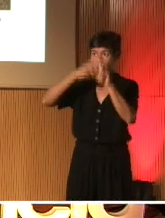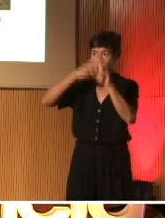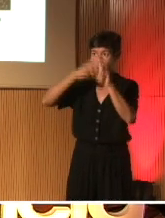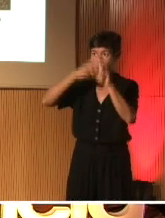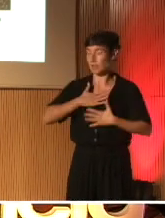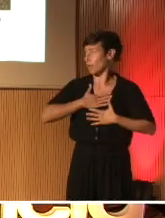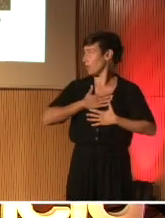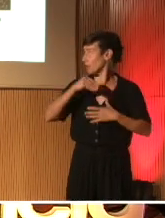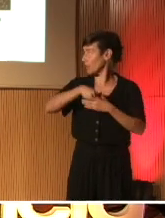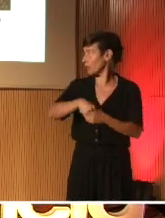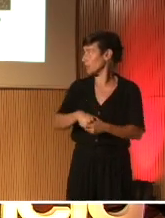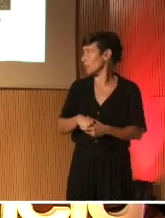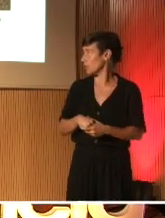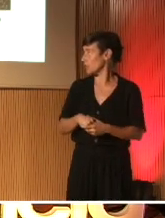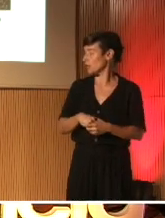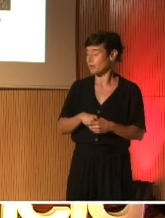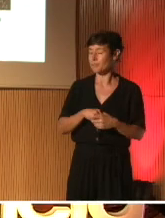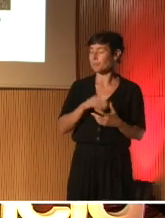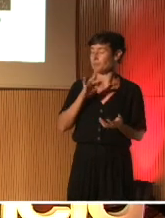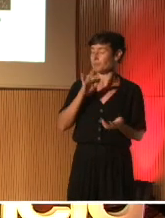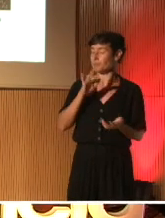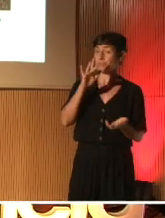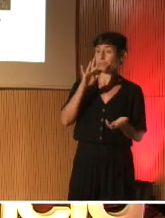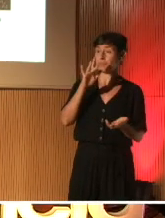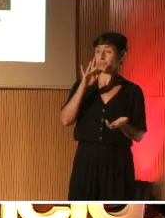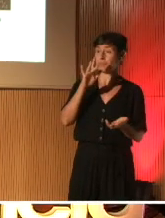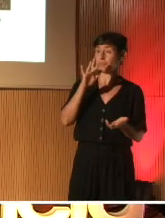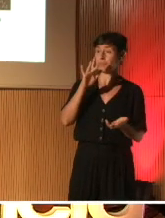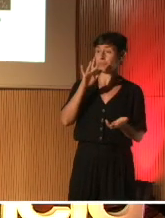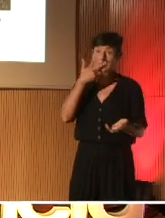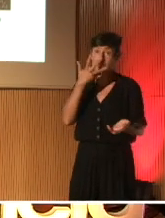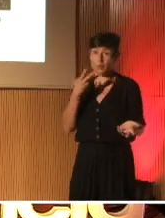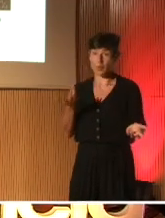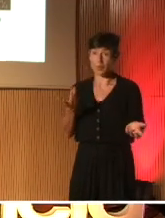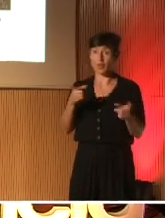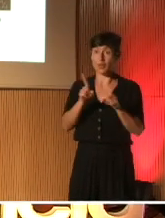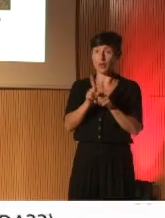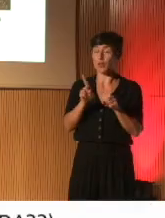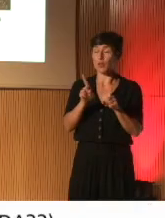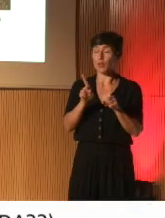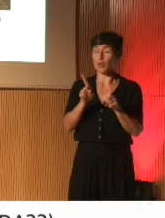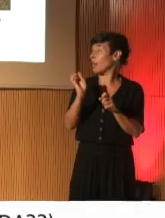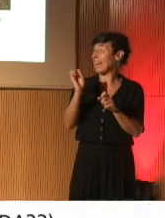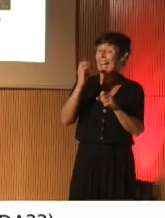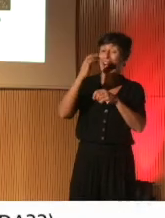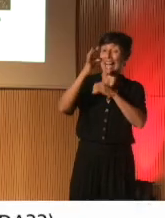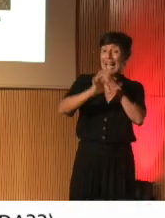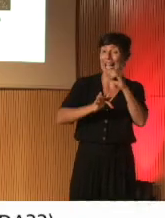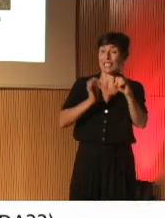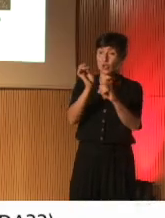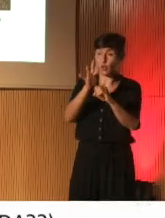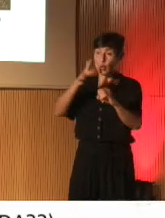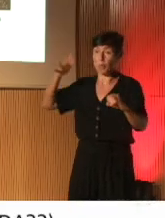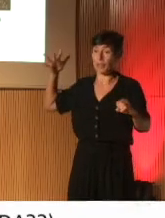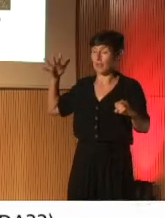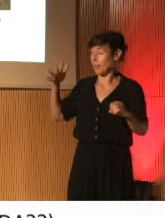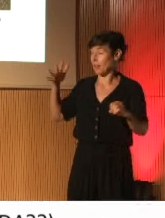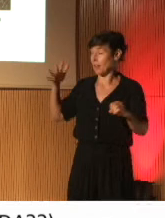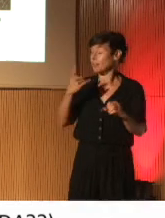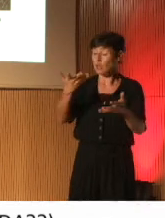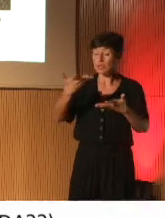emiten las muestras cuando son excitados por unas electrón es lo que se conoce en el mundo repipi cómo cátodo luminiscencia nos ayudan a entender mejor los